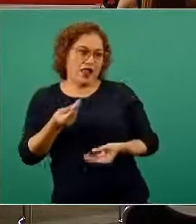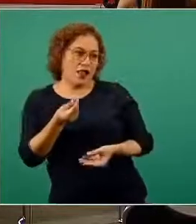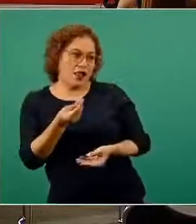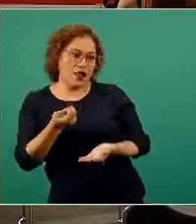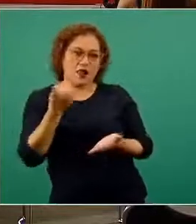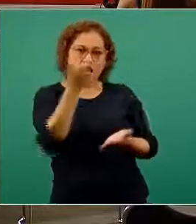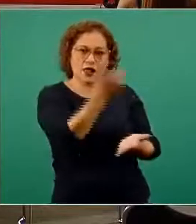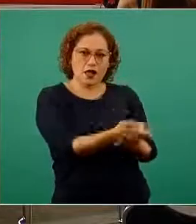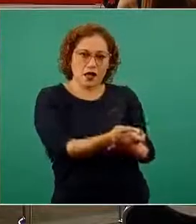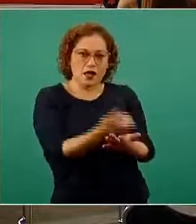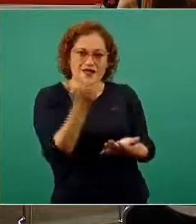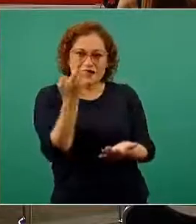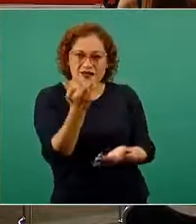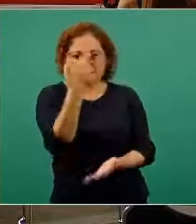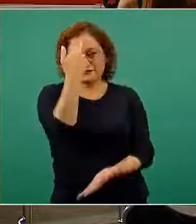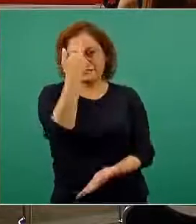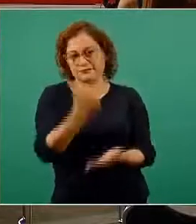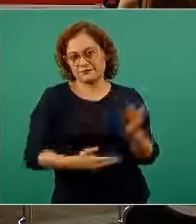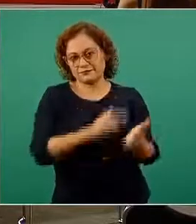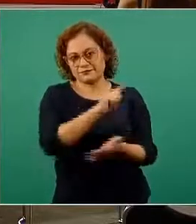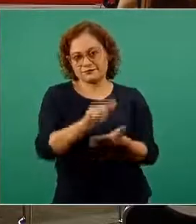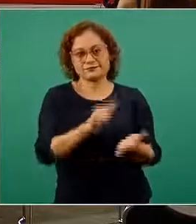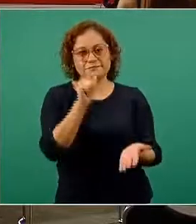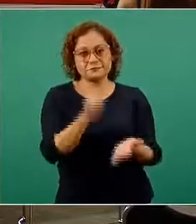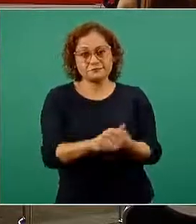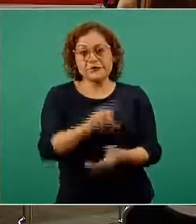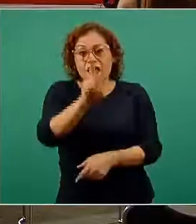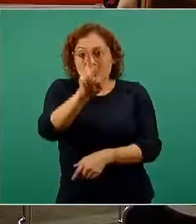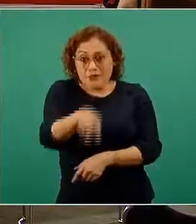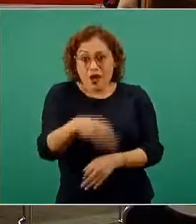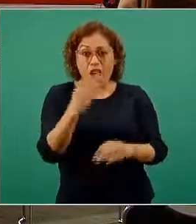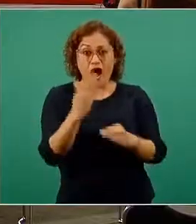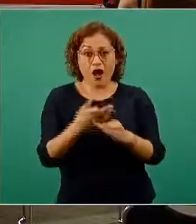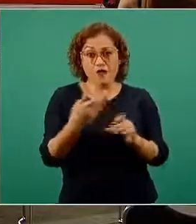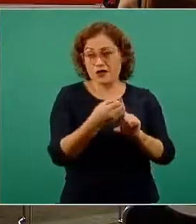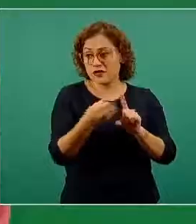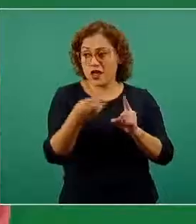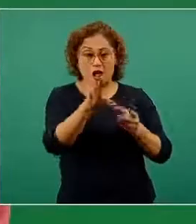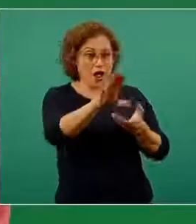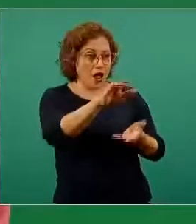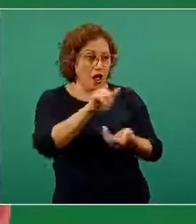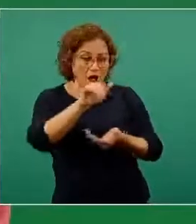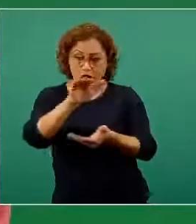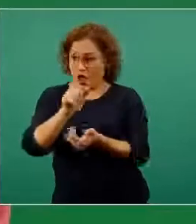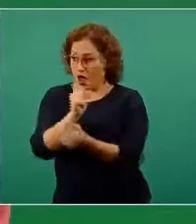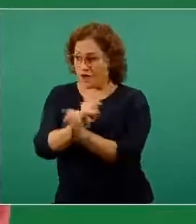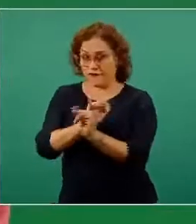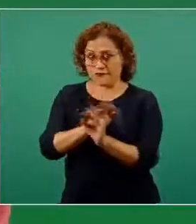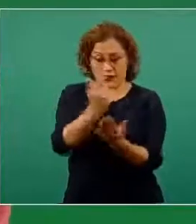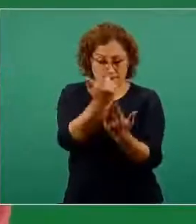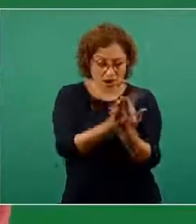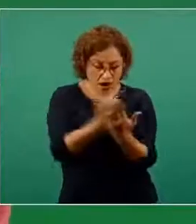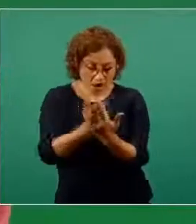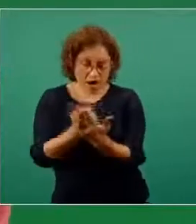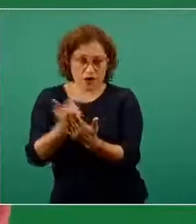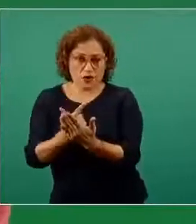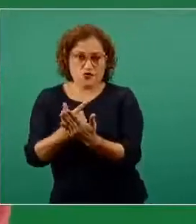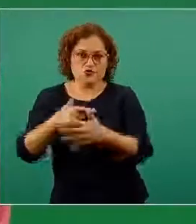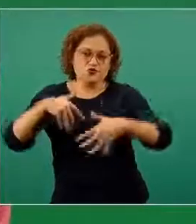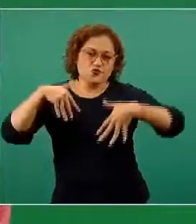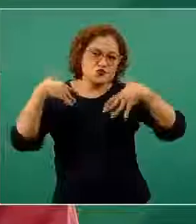de sorpresas, algunas no tan sorprendentes, pero que muestran cómo en México tenemos todavía mucha